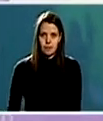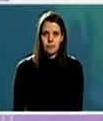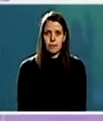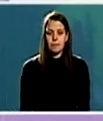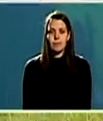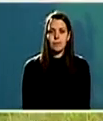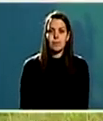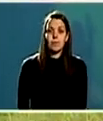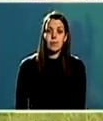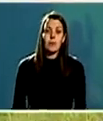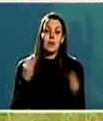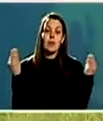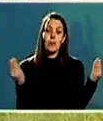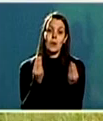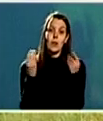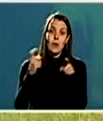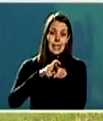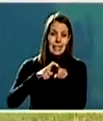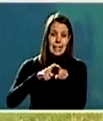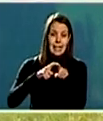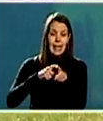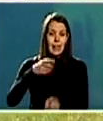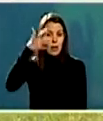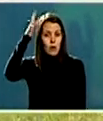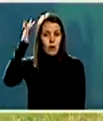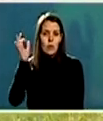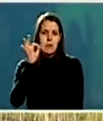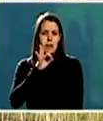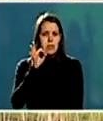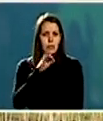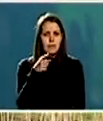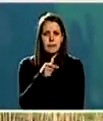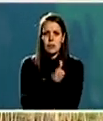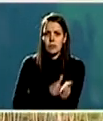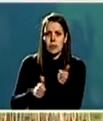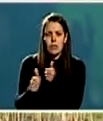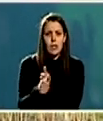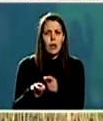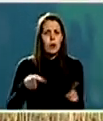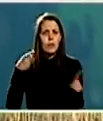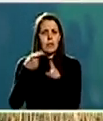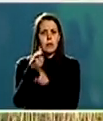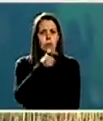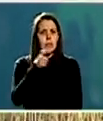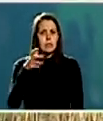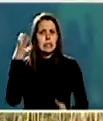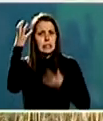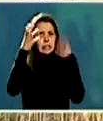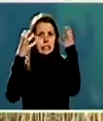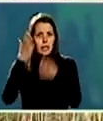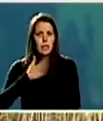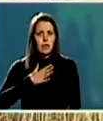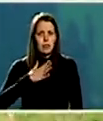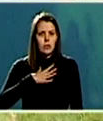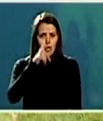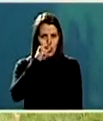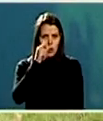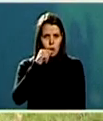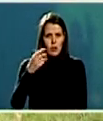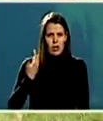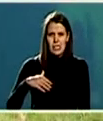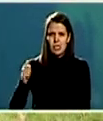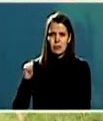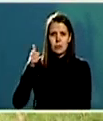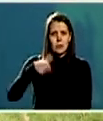decas aora raza rubia galega una prioridades de Bo número de gandos da nosa provincia que levan anos seleccionando as mellores